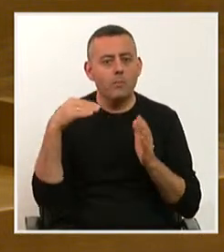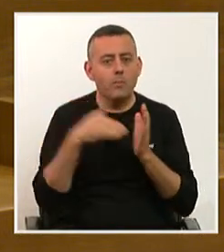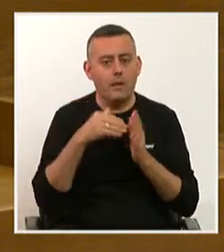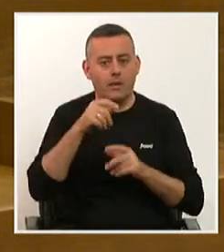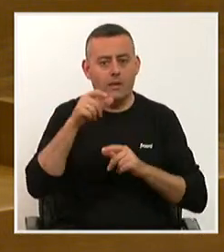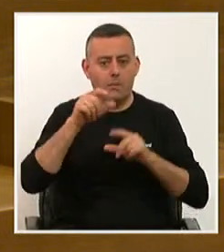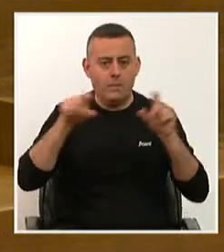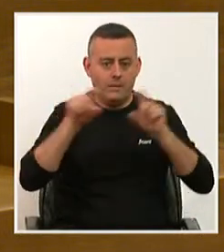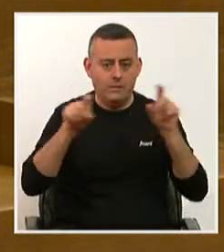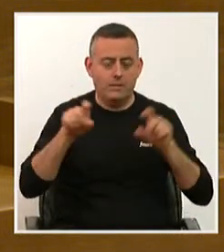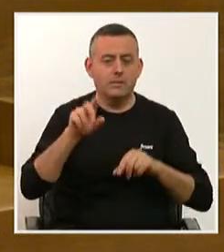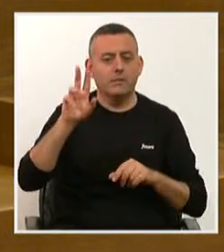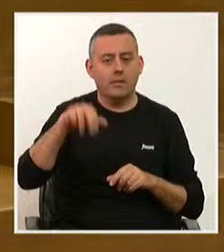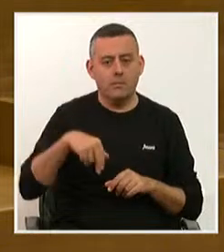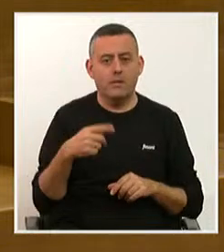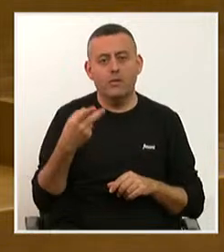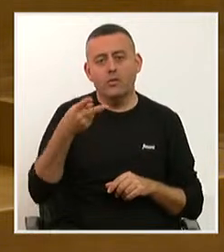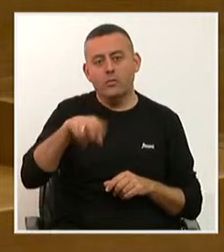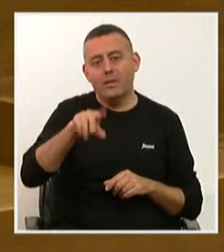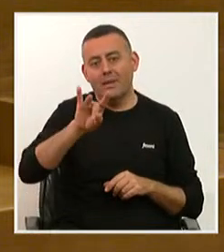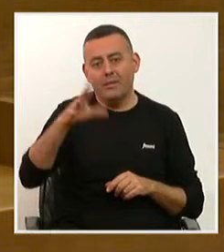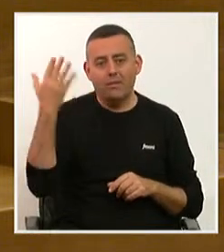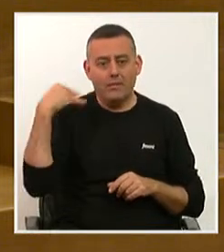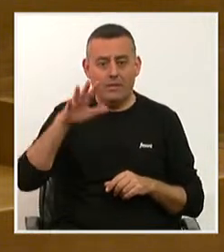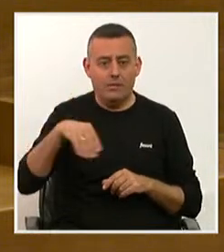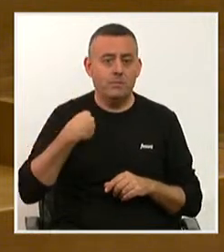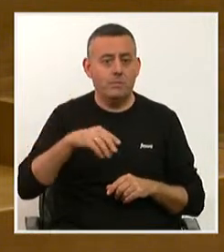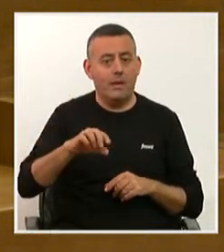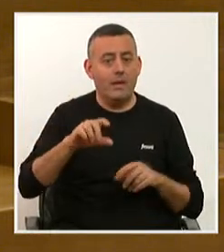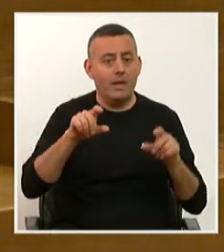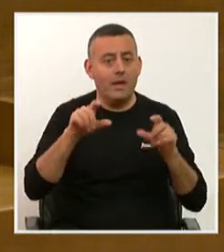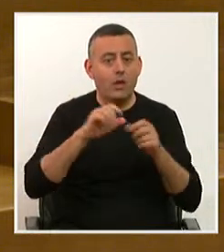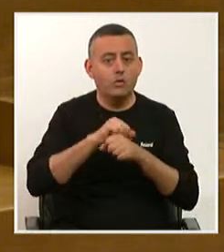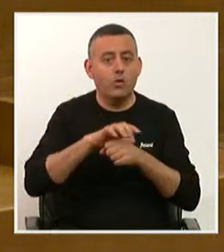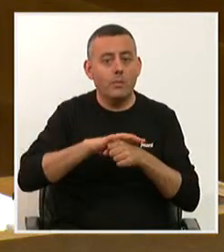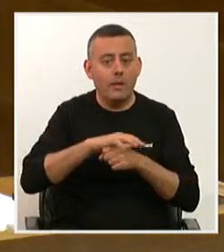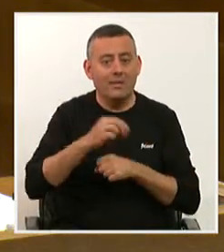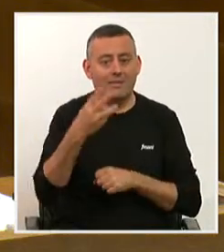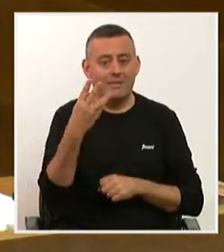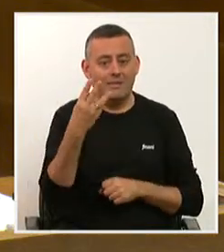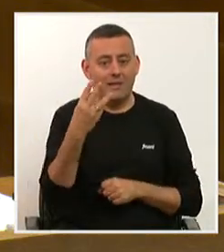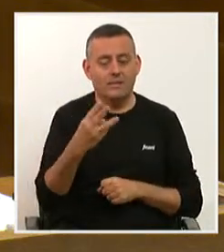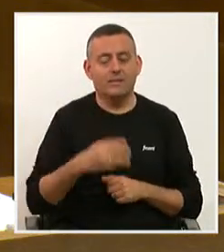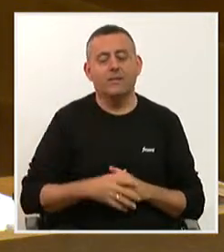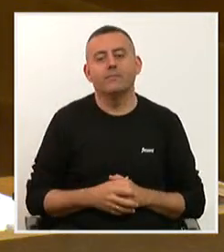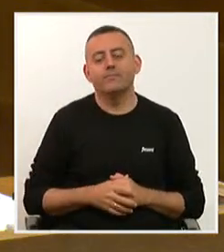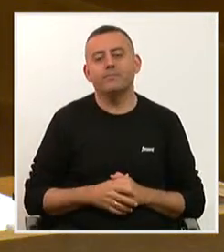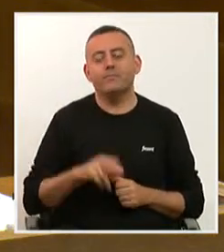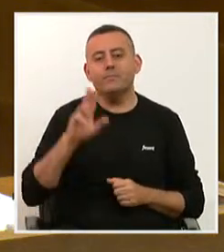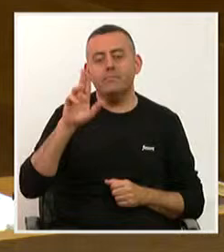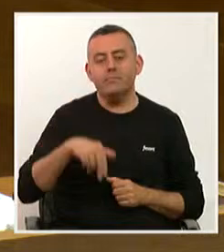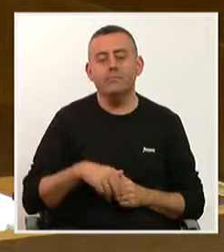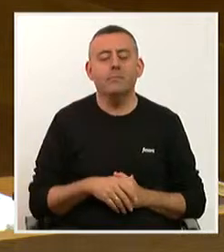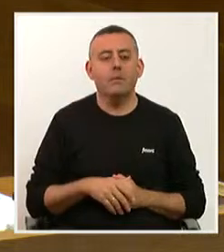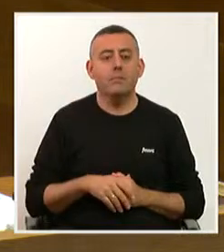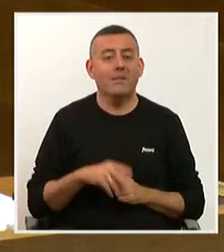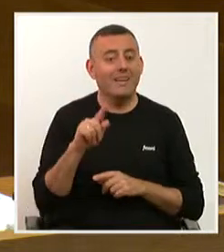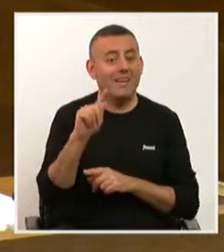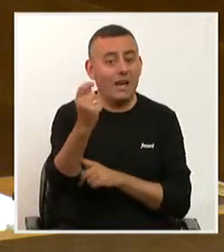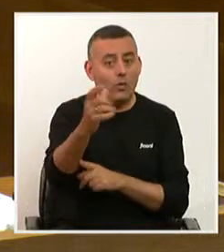2015 la tercera autonomía enor balance de empresas y turisme mill en 2023 rord la quea